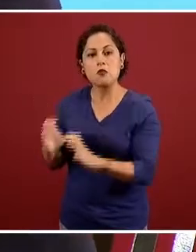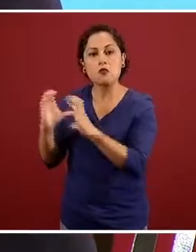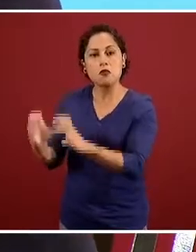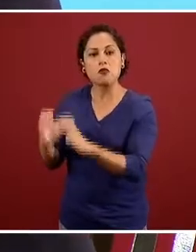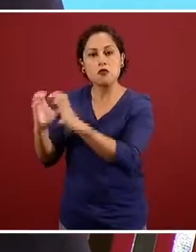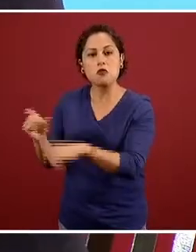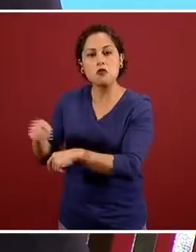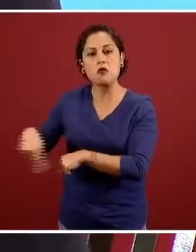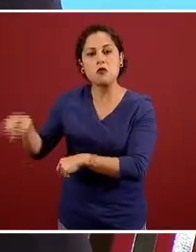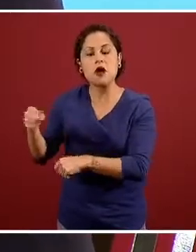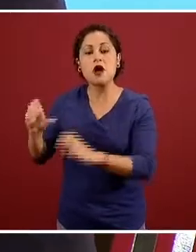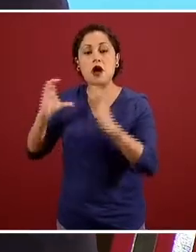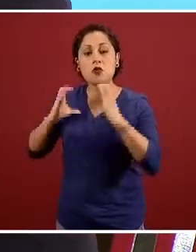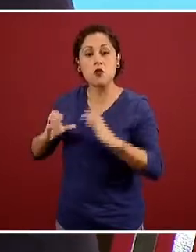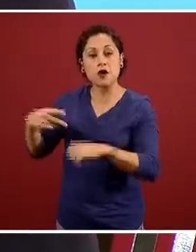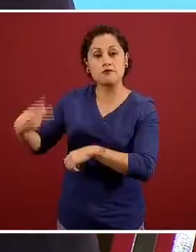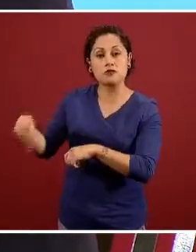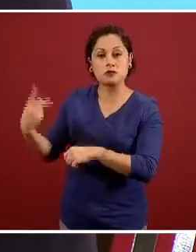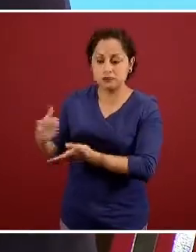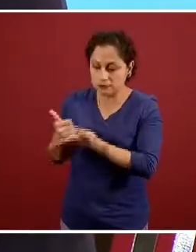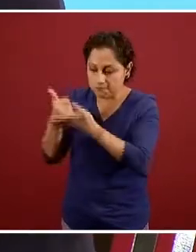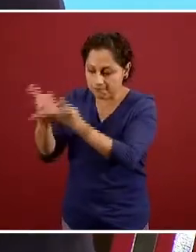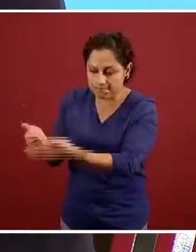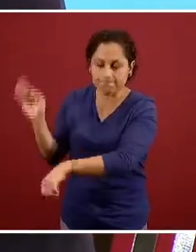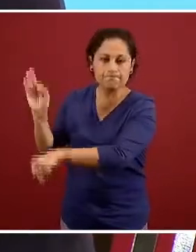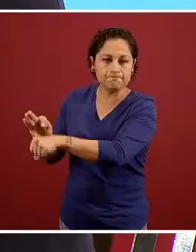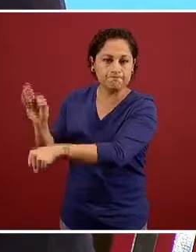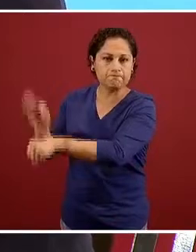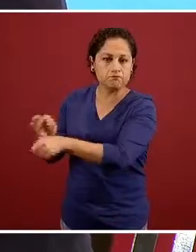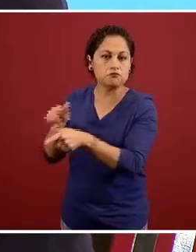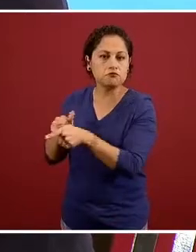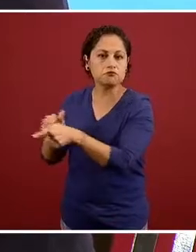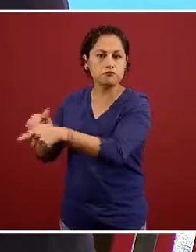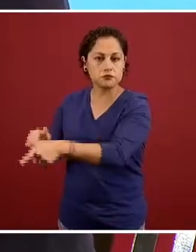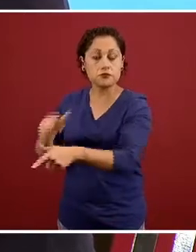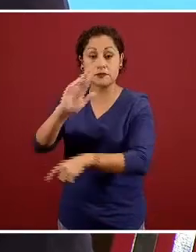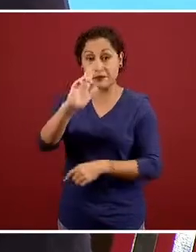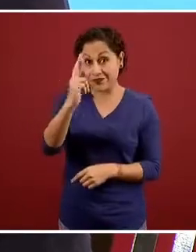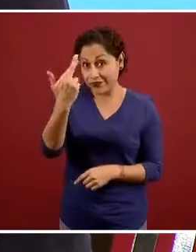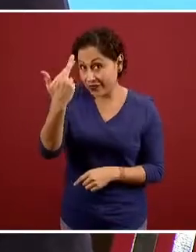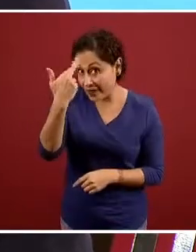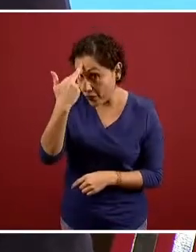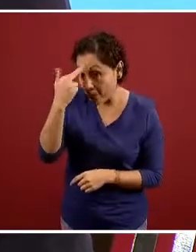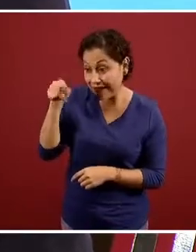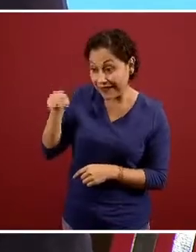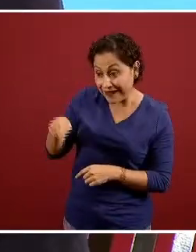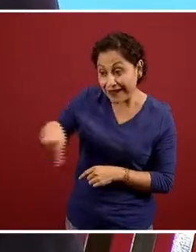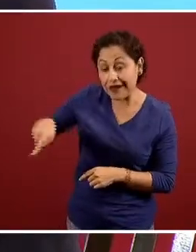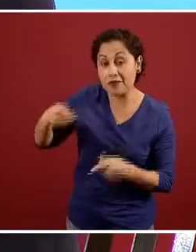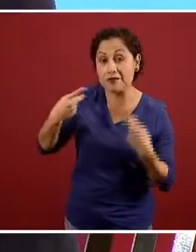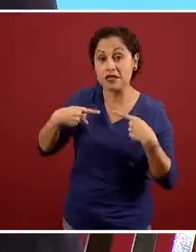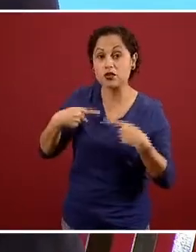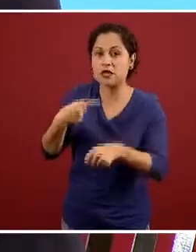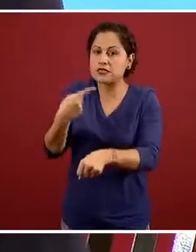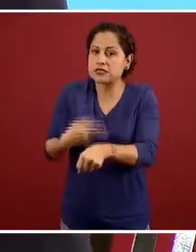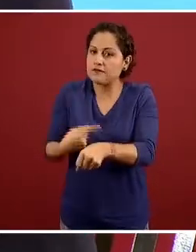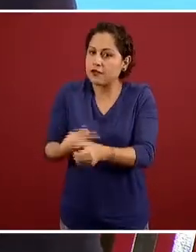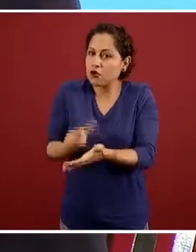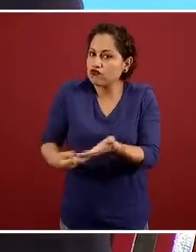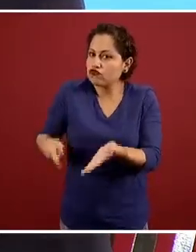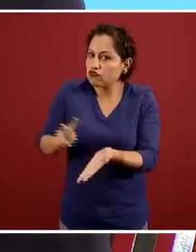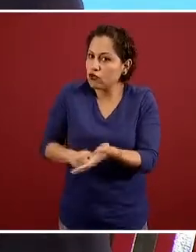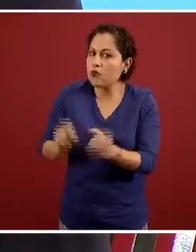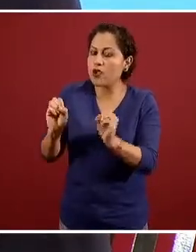de salud lo más estable posible. Recuerden que tiene disfunción de sus órganos y de